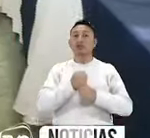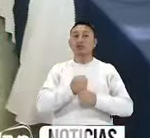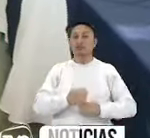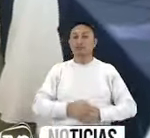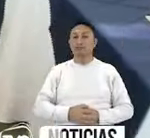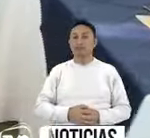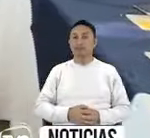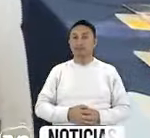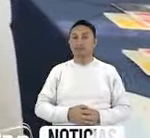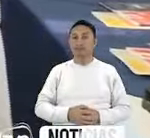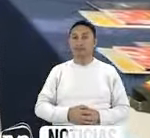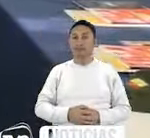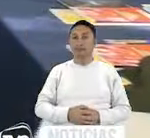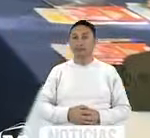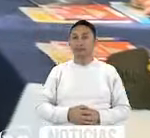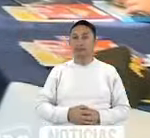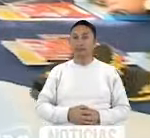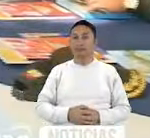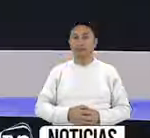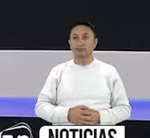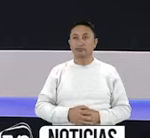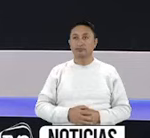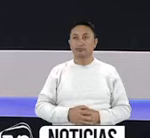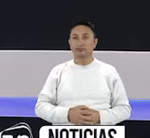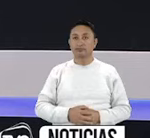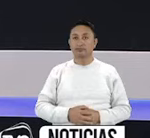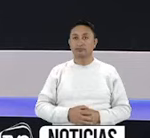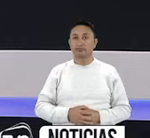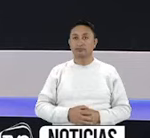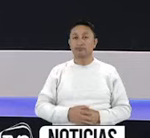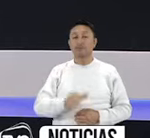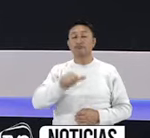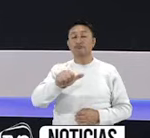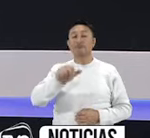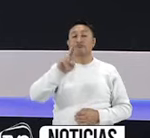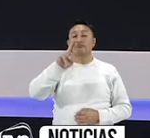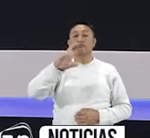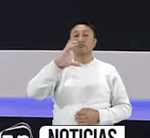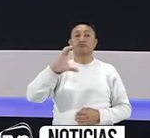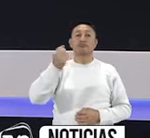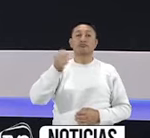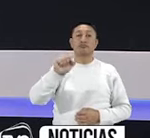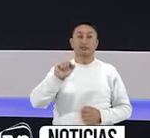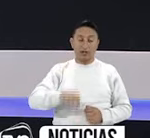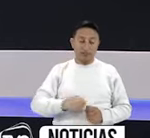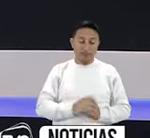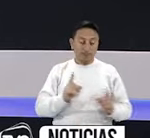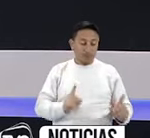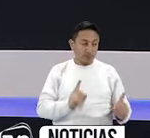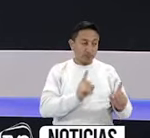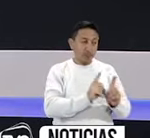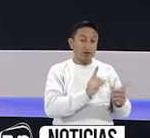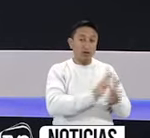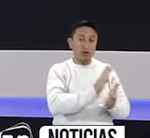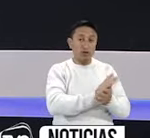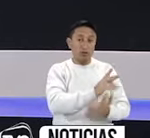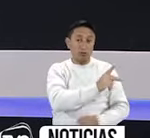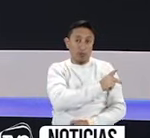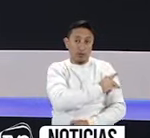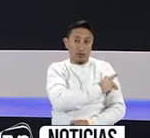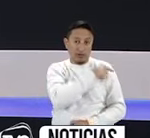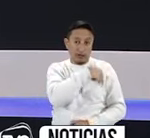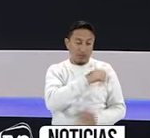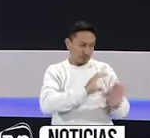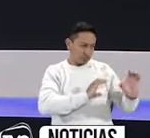Informó Priscila Cadena. La ARCSA señaló que mantuvo un acercamiento con la Escuela Politécnica Nacional para